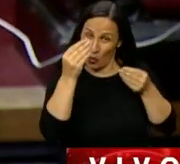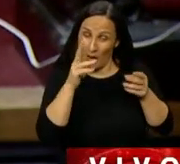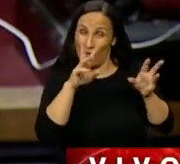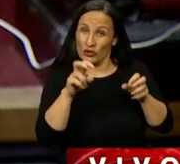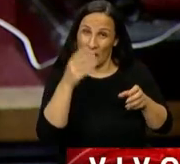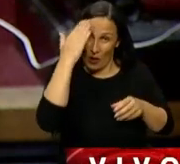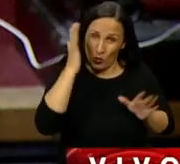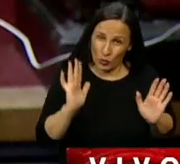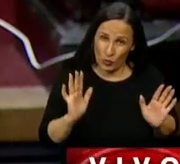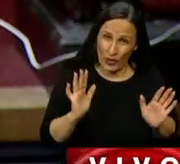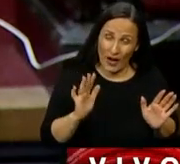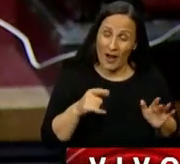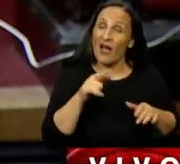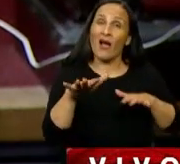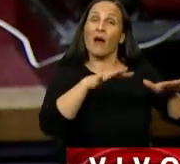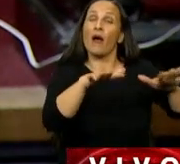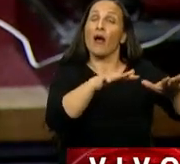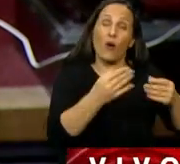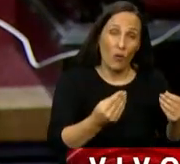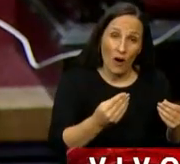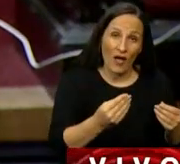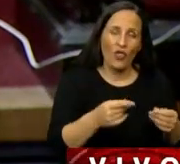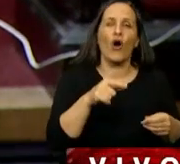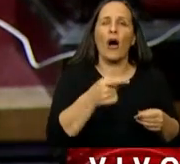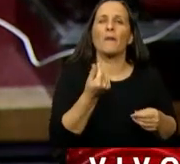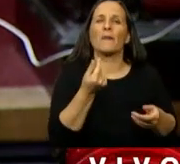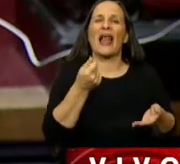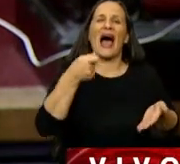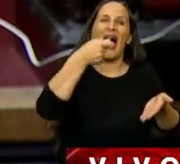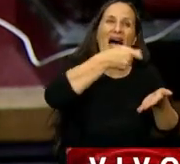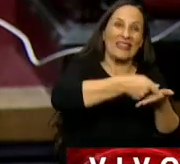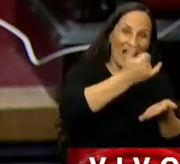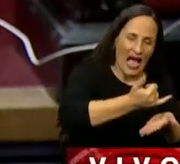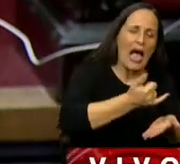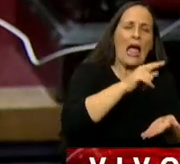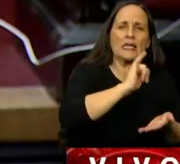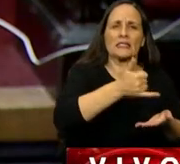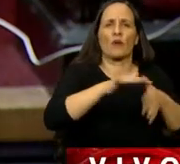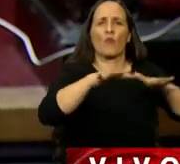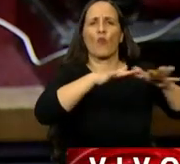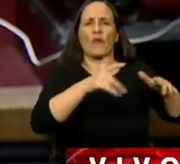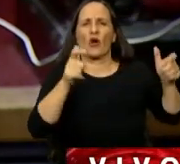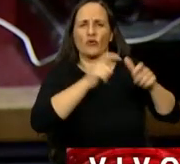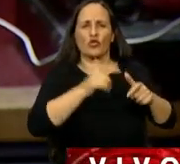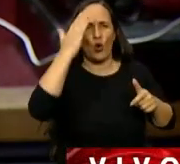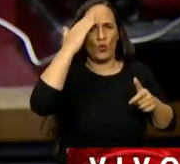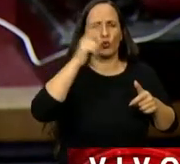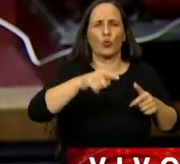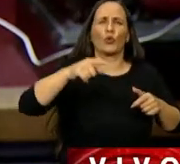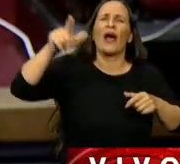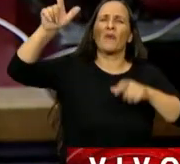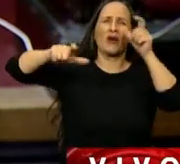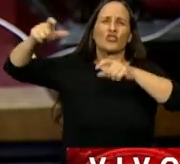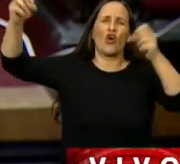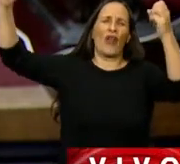por la cultura. Se activan, ¿saben cuándo? Cuando está la platita de por medio. Entonces se activan y llenan las